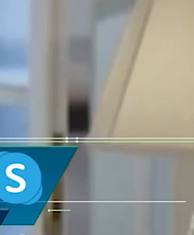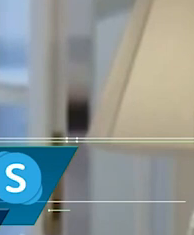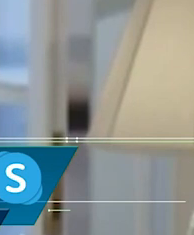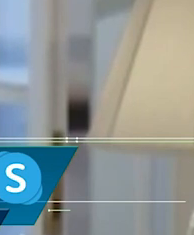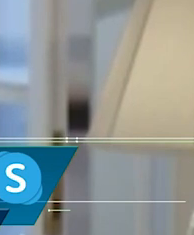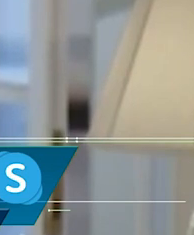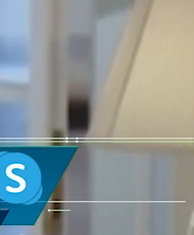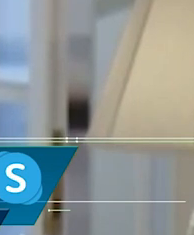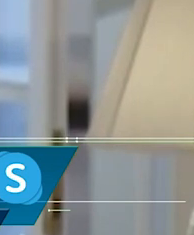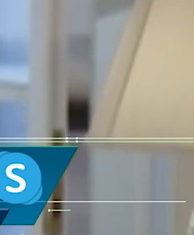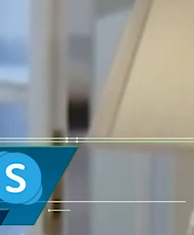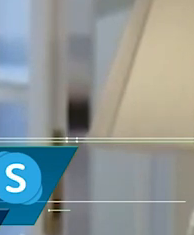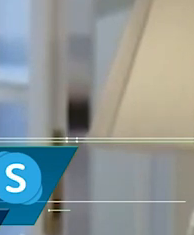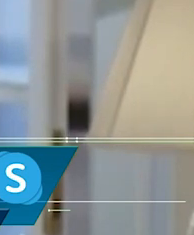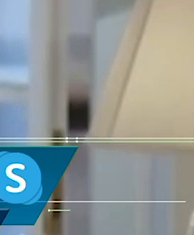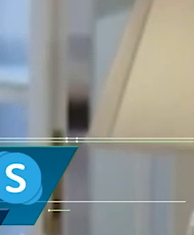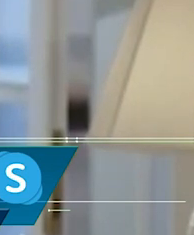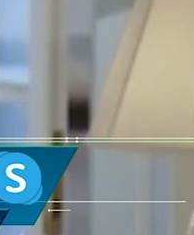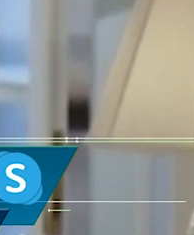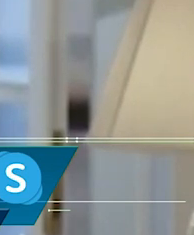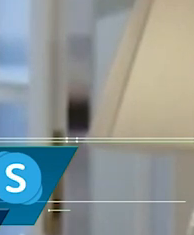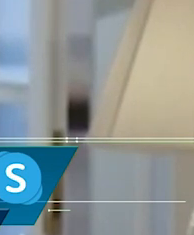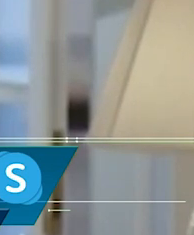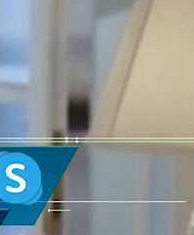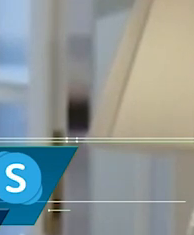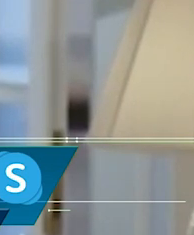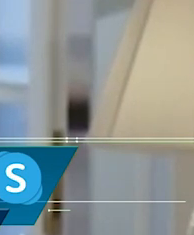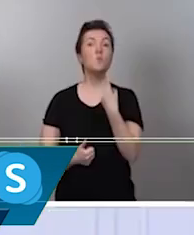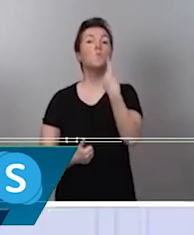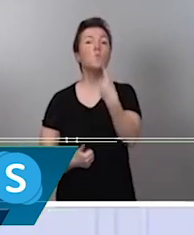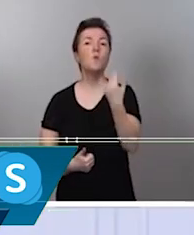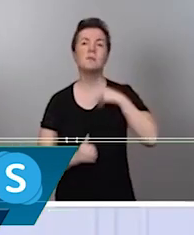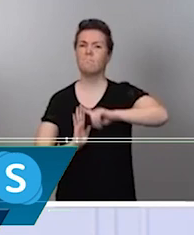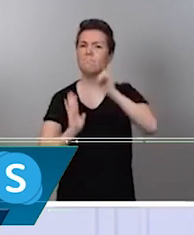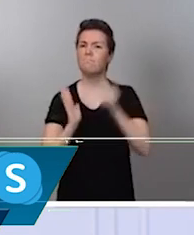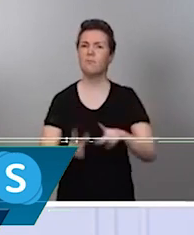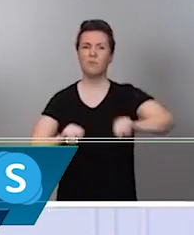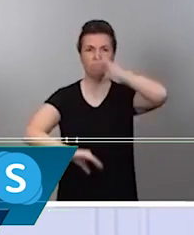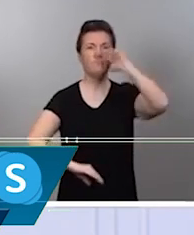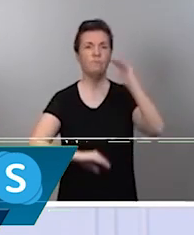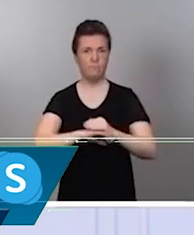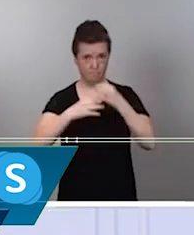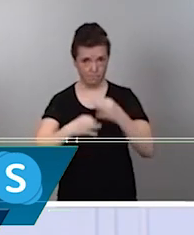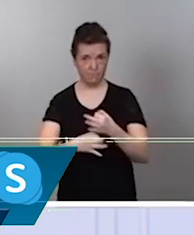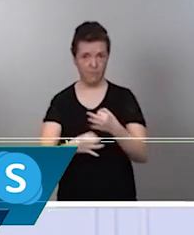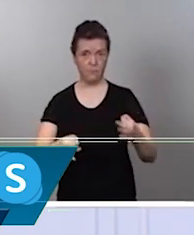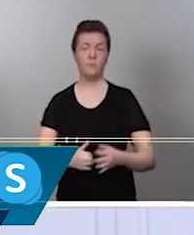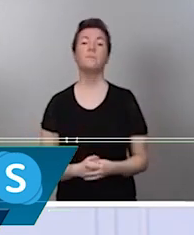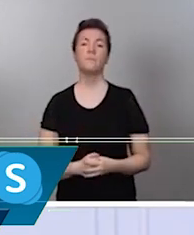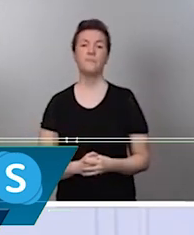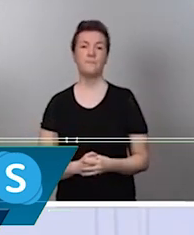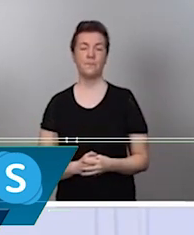pantaloncito estrecho pero que me estás contando o sea es que esto nos queda el tiempo que nos quede